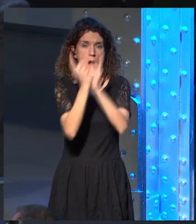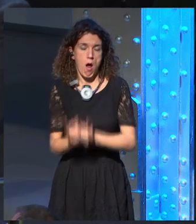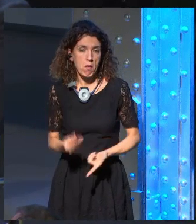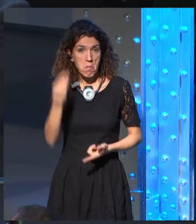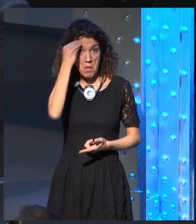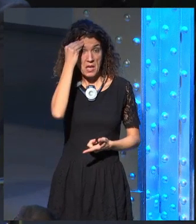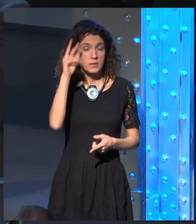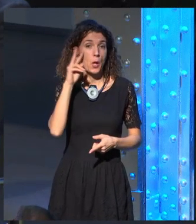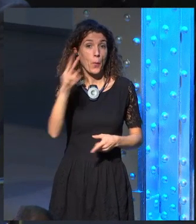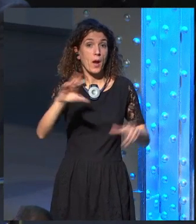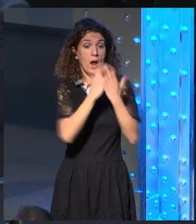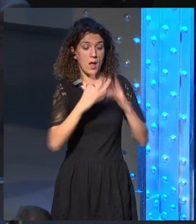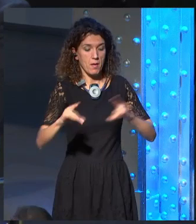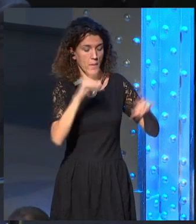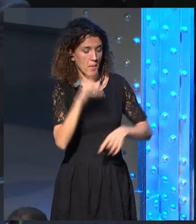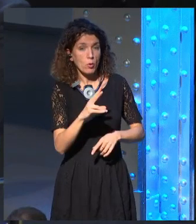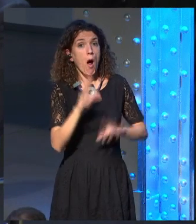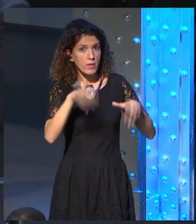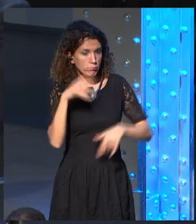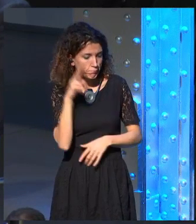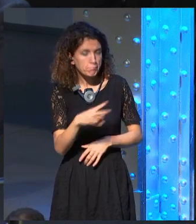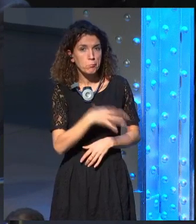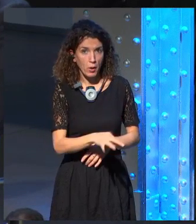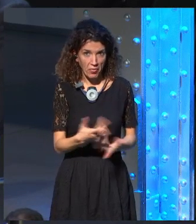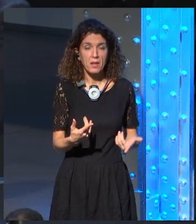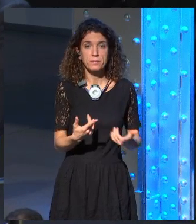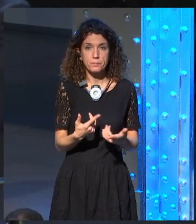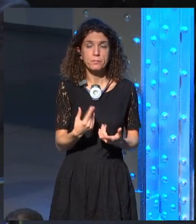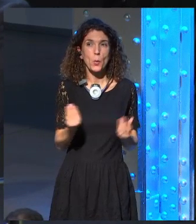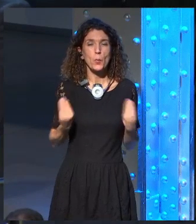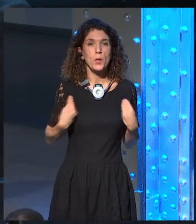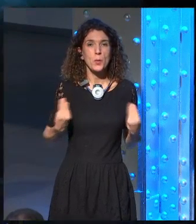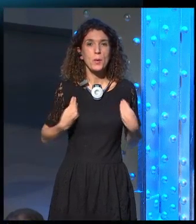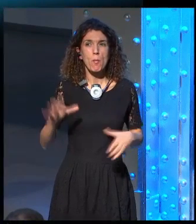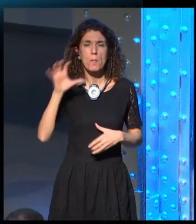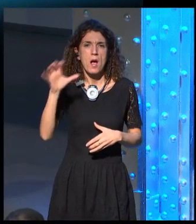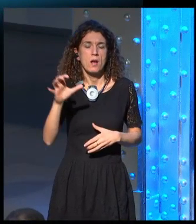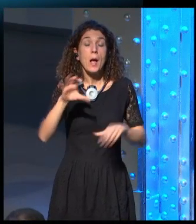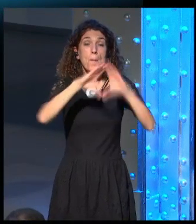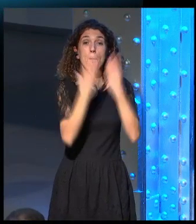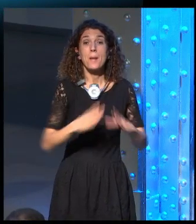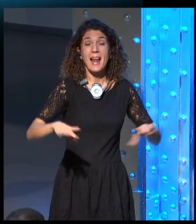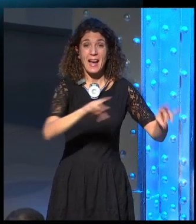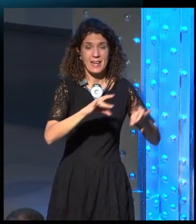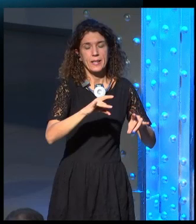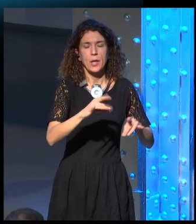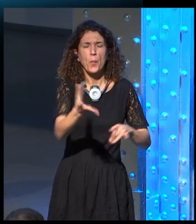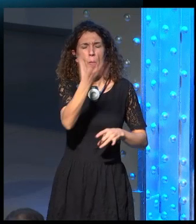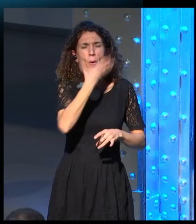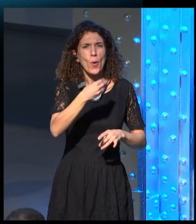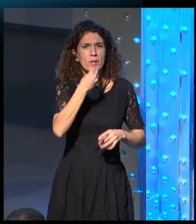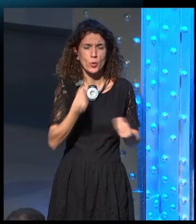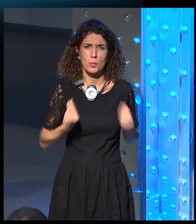esperaría poder verlos en algunos sitios, la verdad. Sí, vivimos en un país increíble, en un planeta, increíblemente bonito